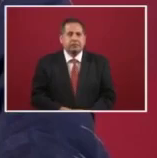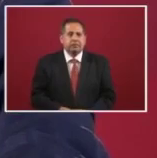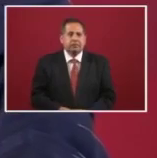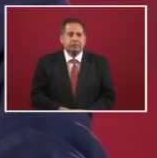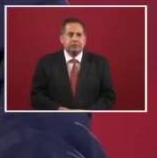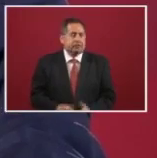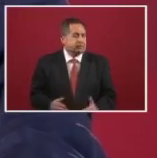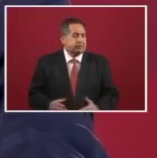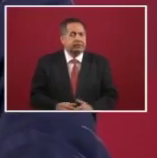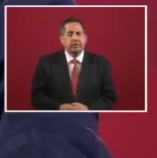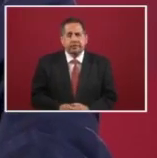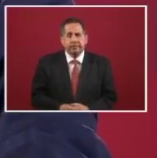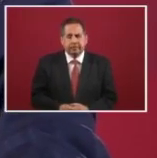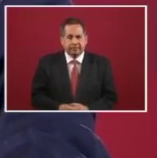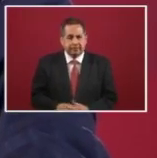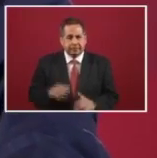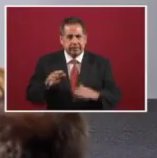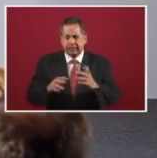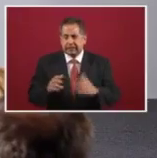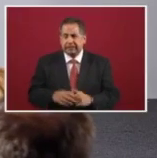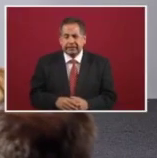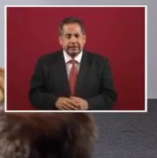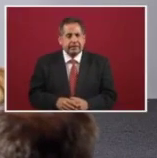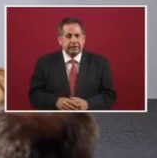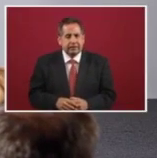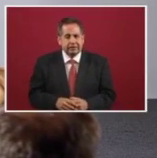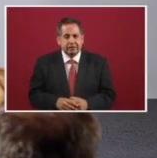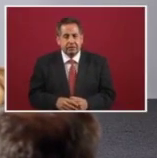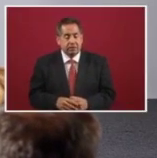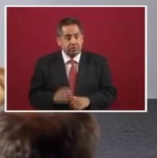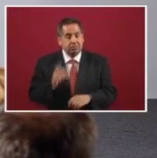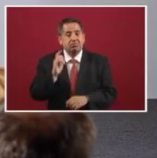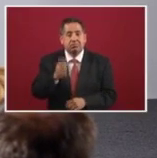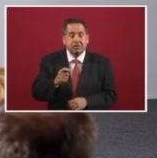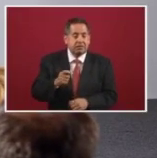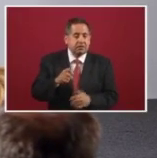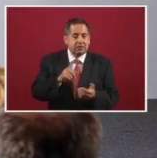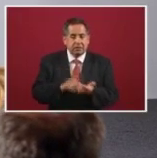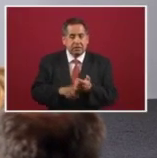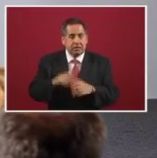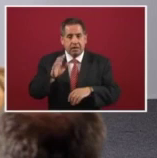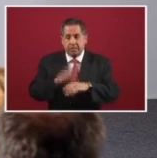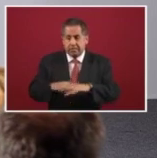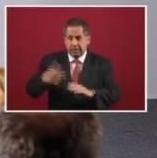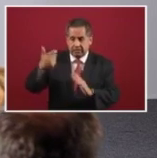A veces hasta es más barato